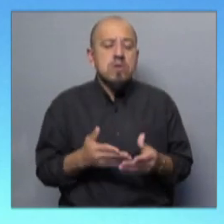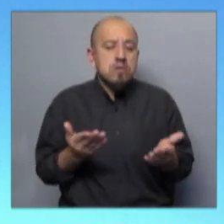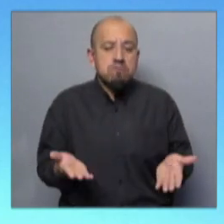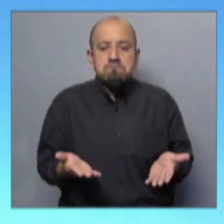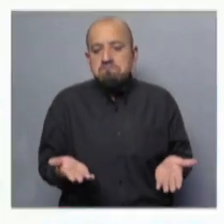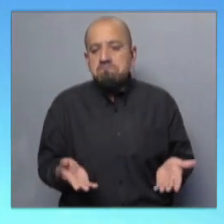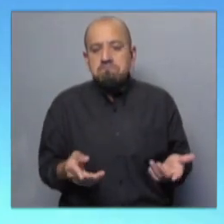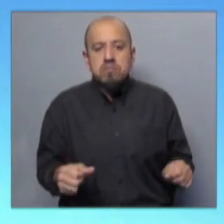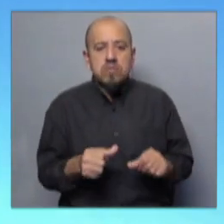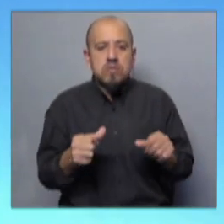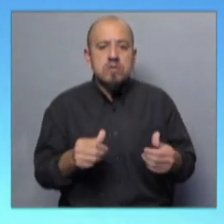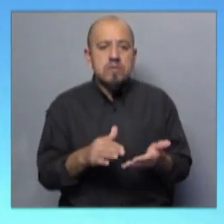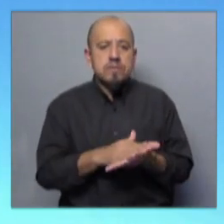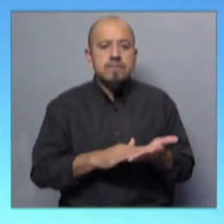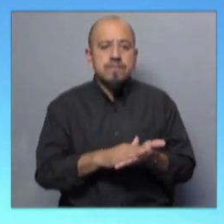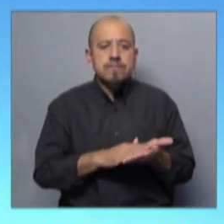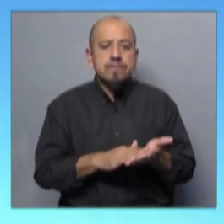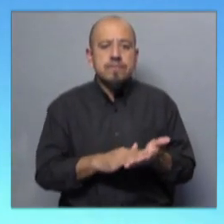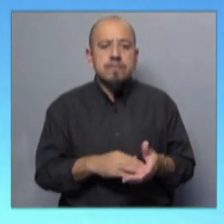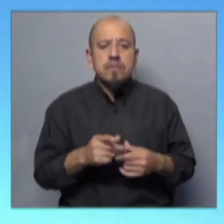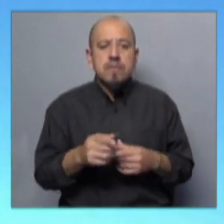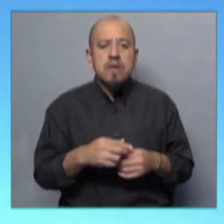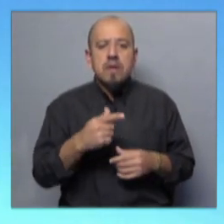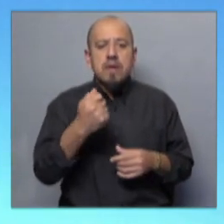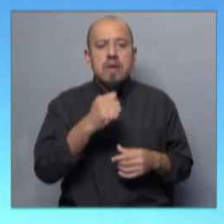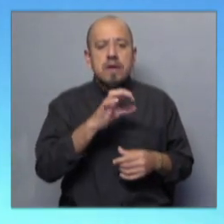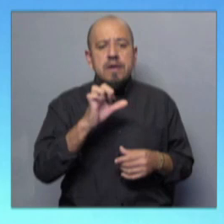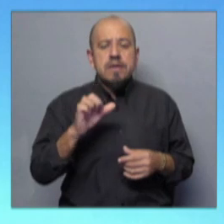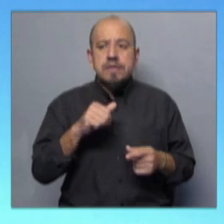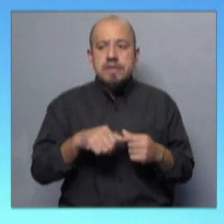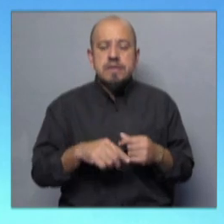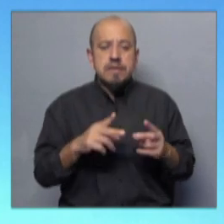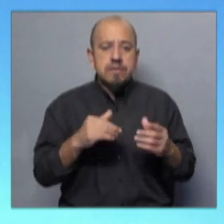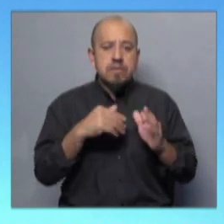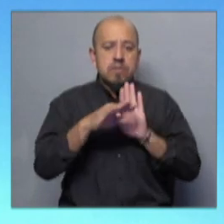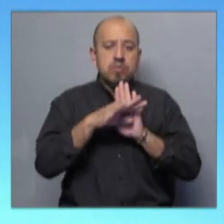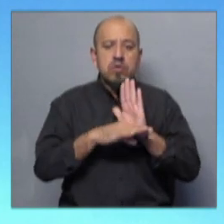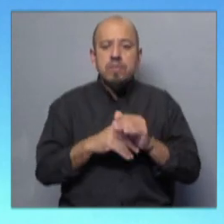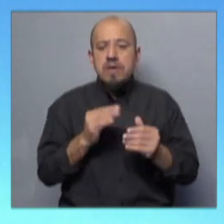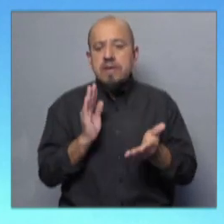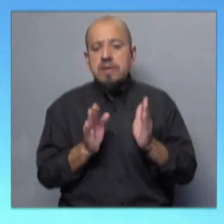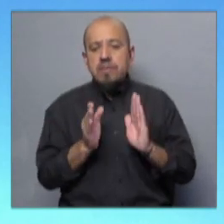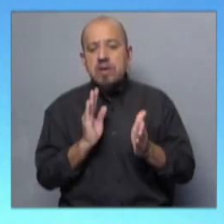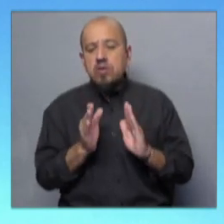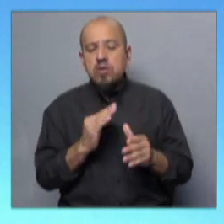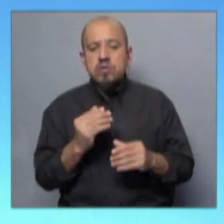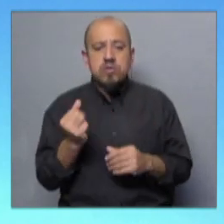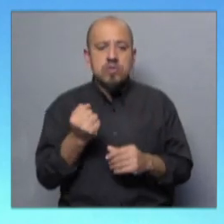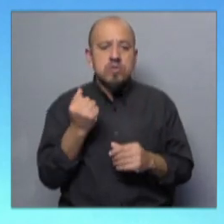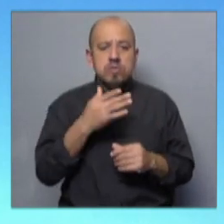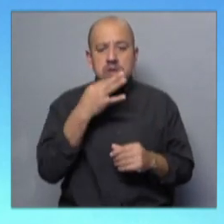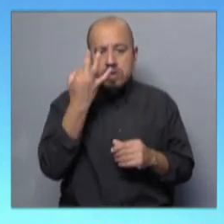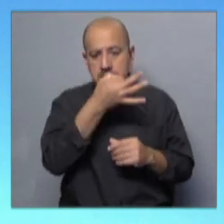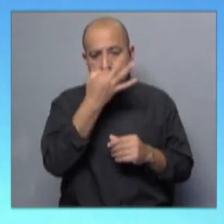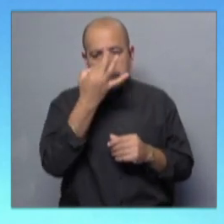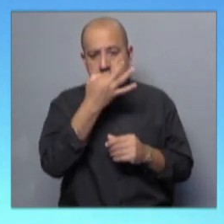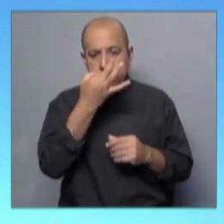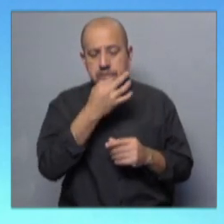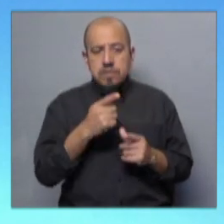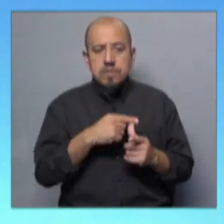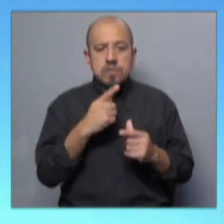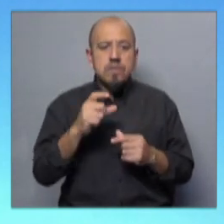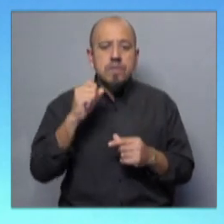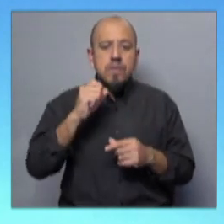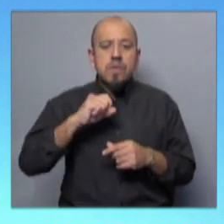rehabilitación y la presencia de as es muy importante el desarrollo de programas de tratamiento para las adicciones el